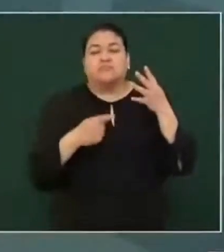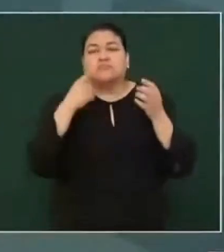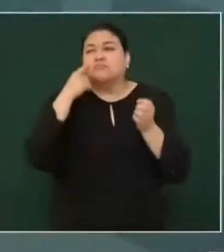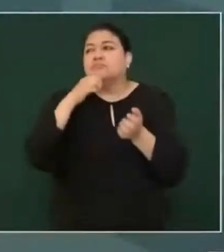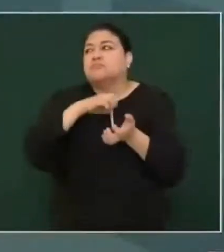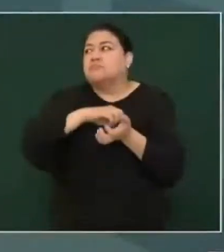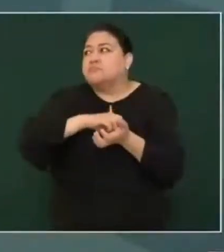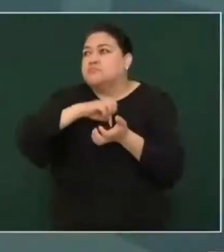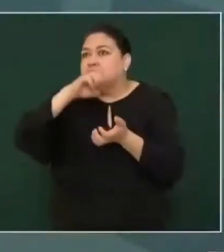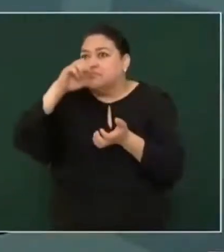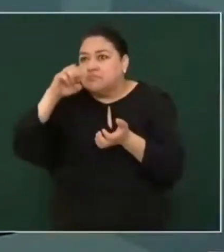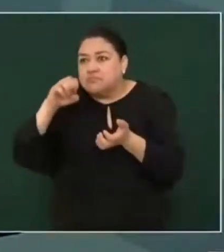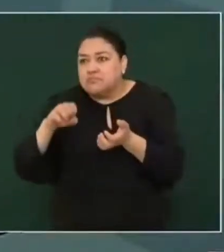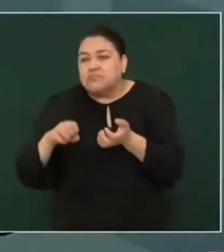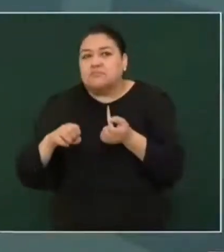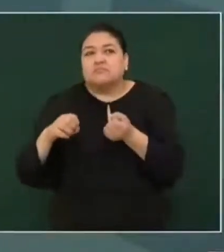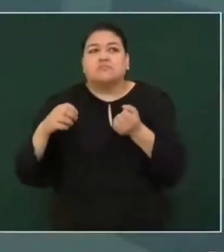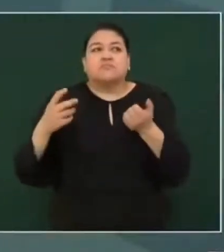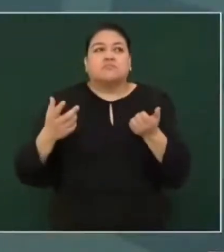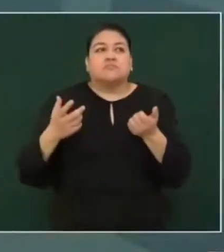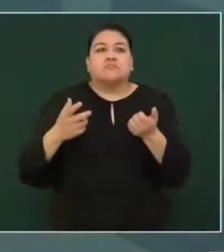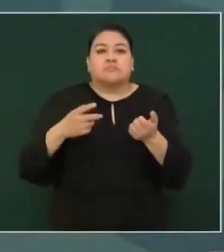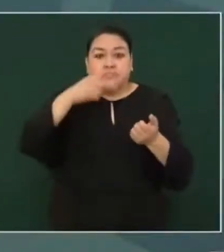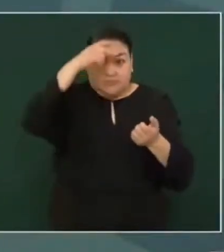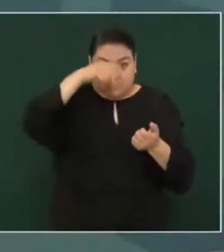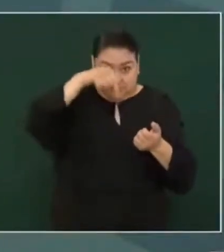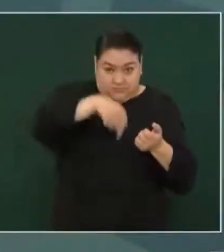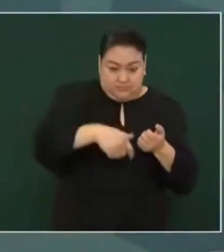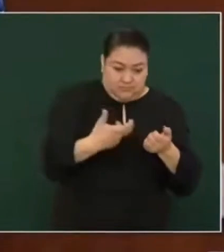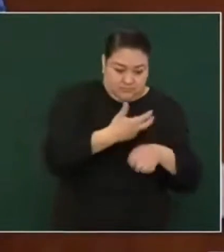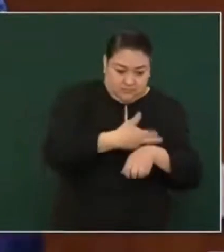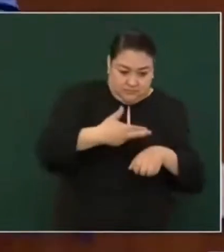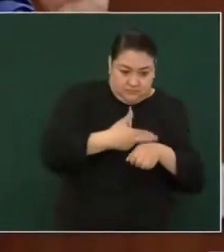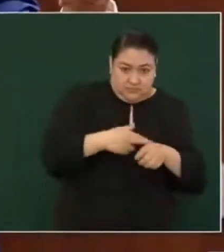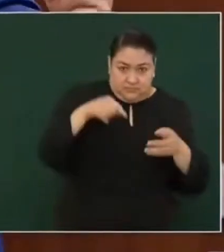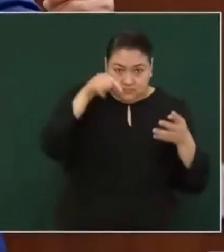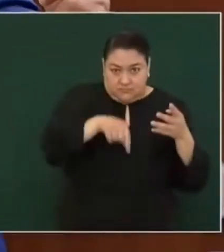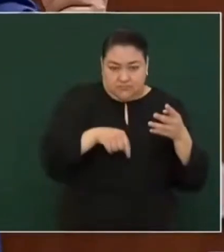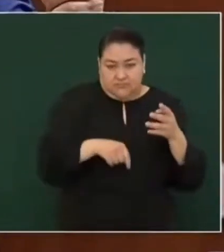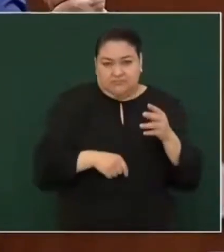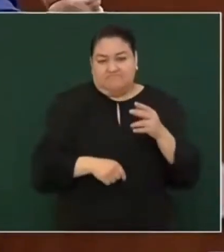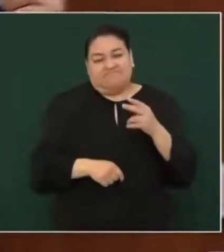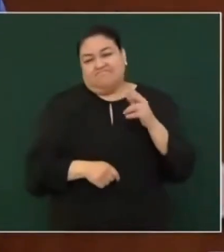si los hacen en México. Es decir, si ya